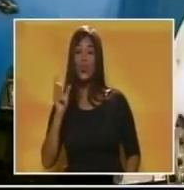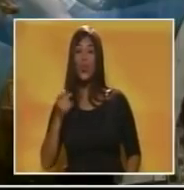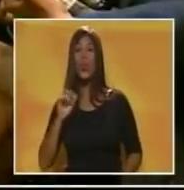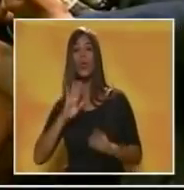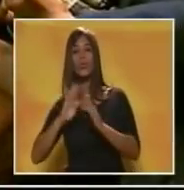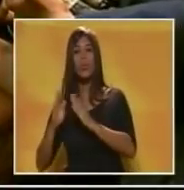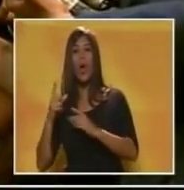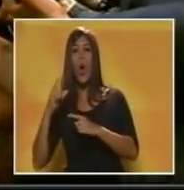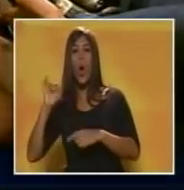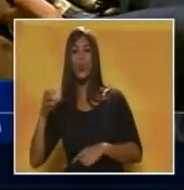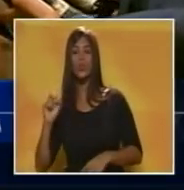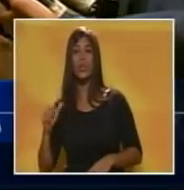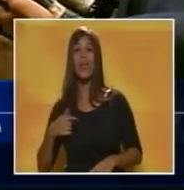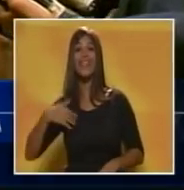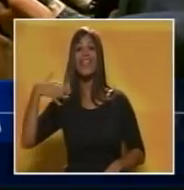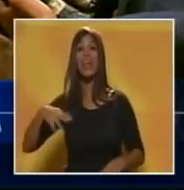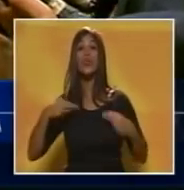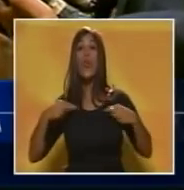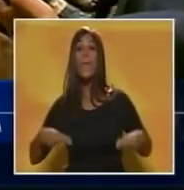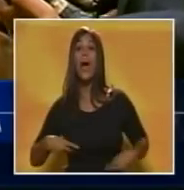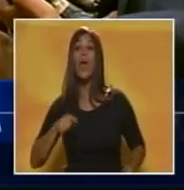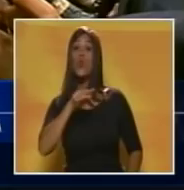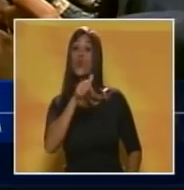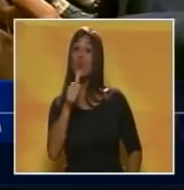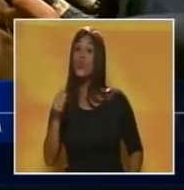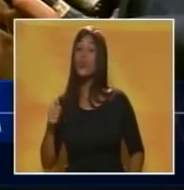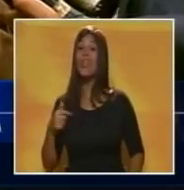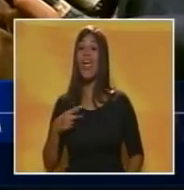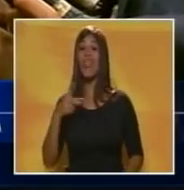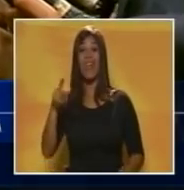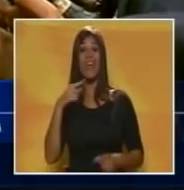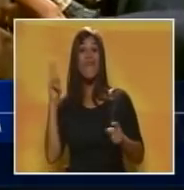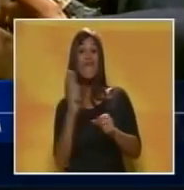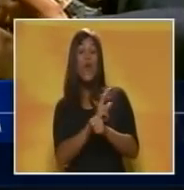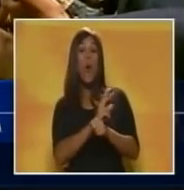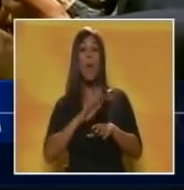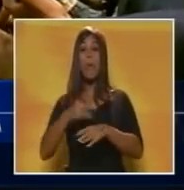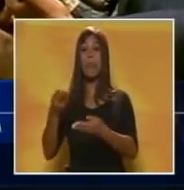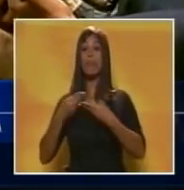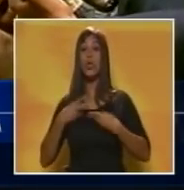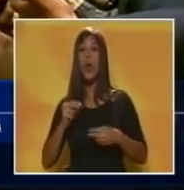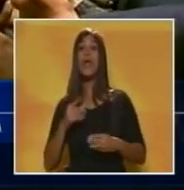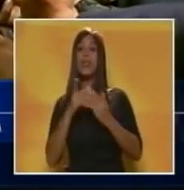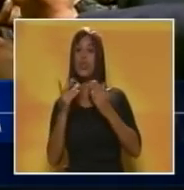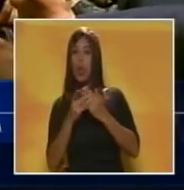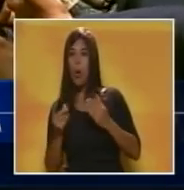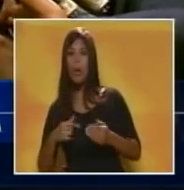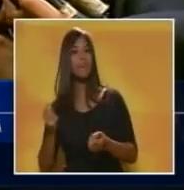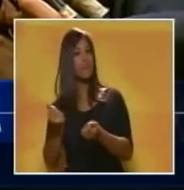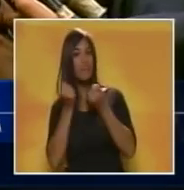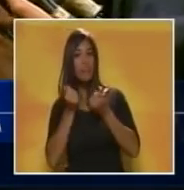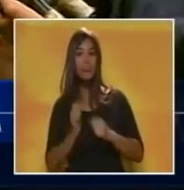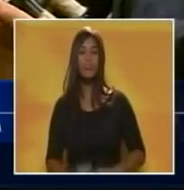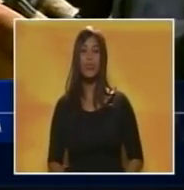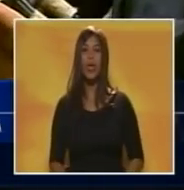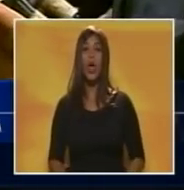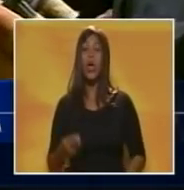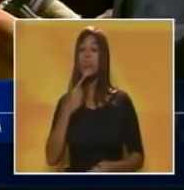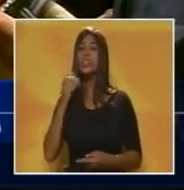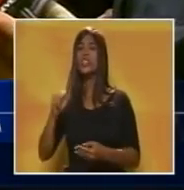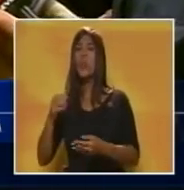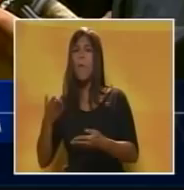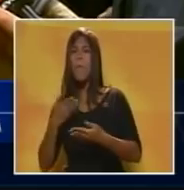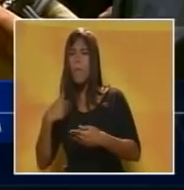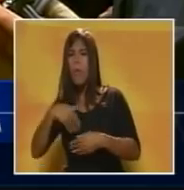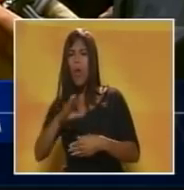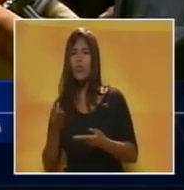Sayago. La movilidad es un derecho humano y ustedes lo están violando por negarnos los insumos. Nos quitaron el dólar subsidiado, nos ofrecieron unas proveedurías